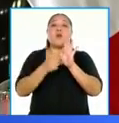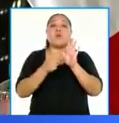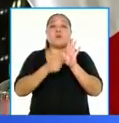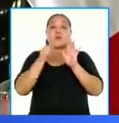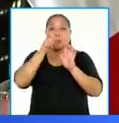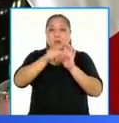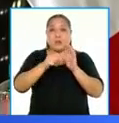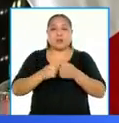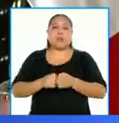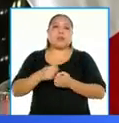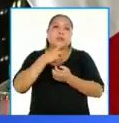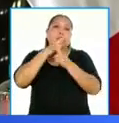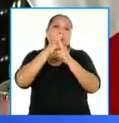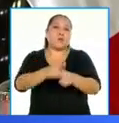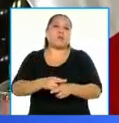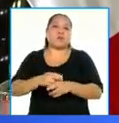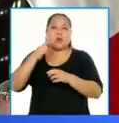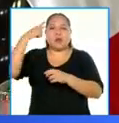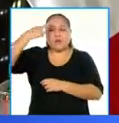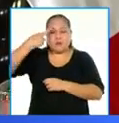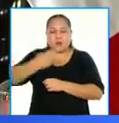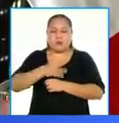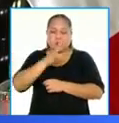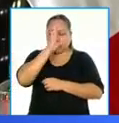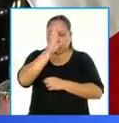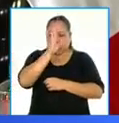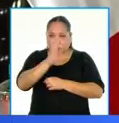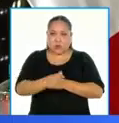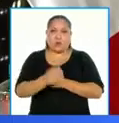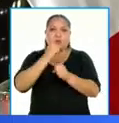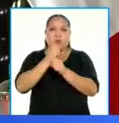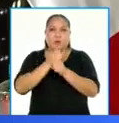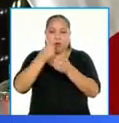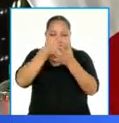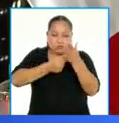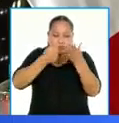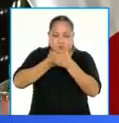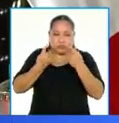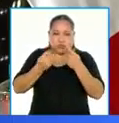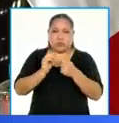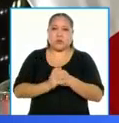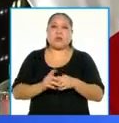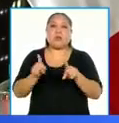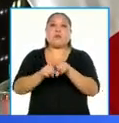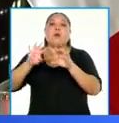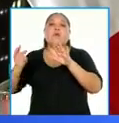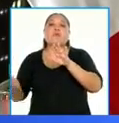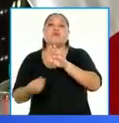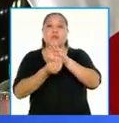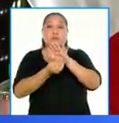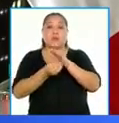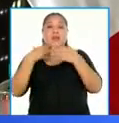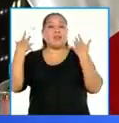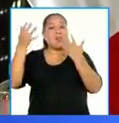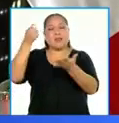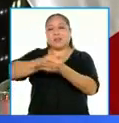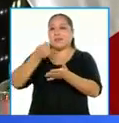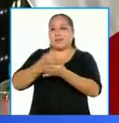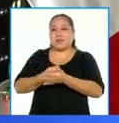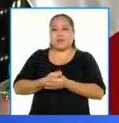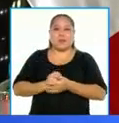una reflexión verdaderamente seria y de un trabajo intenso. Y adicionalmente lo siguiente, viene financiado, es decir, se ha